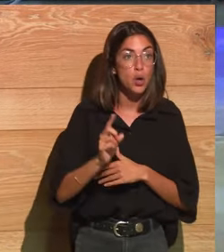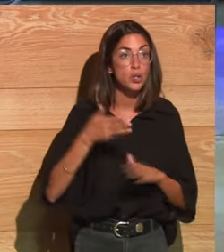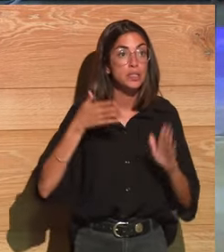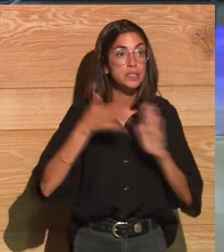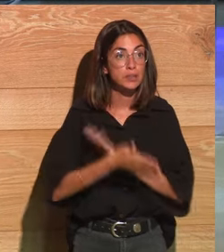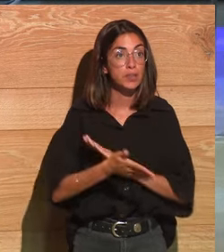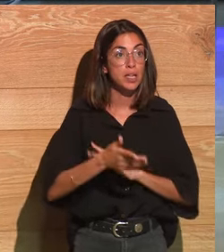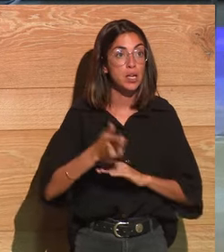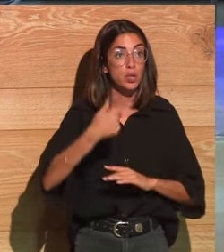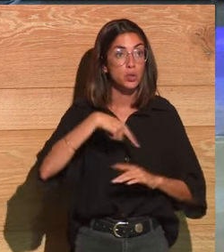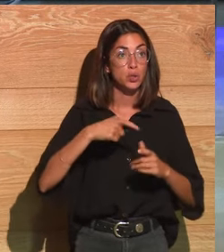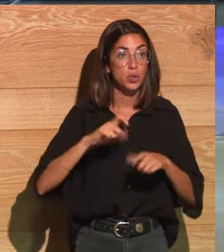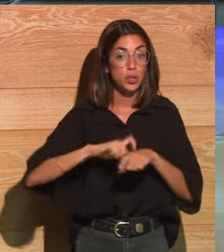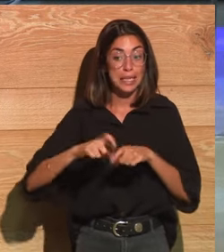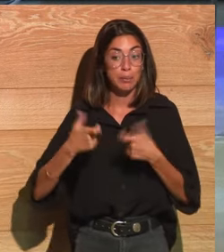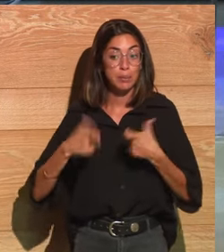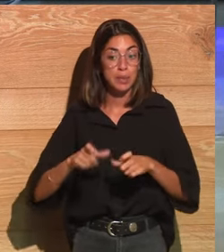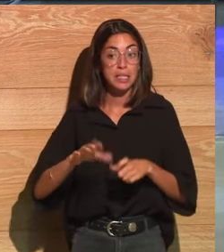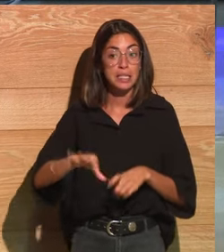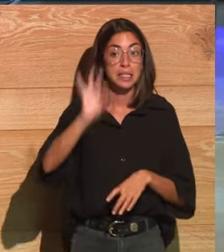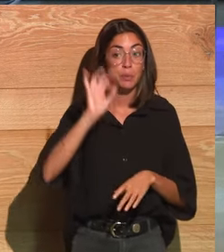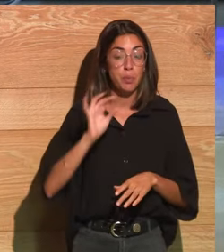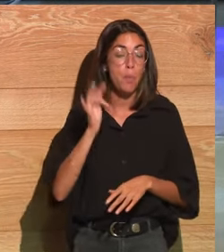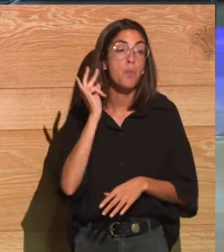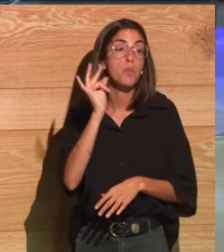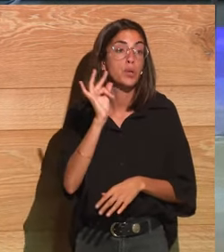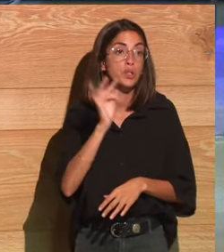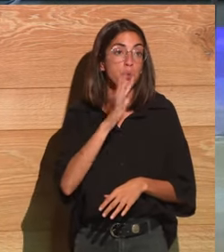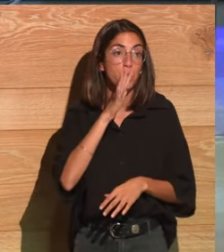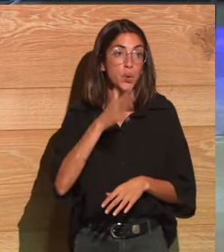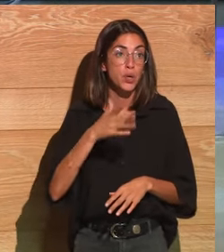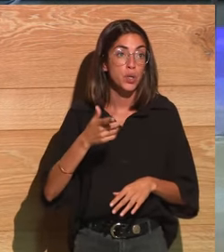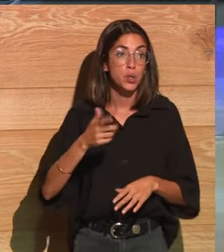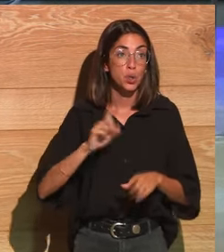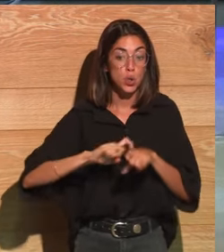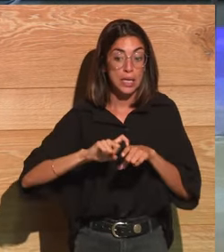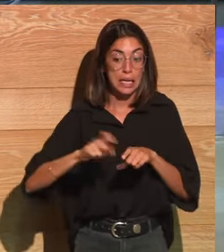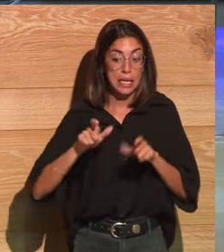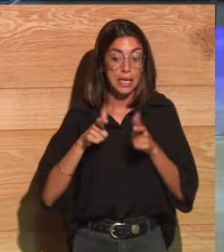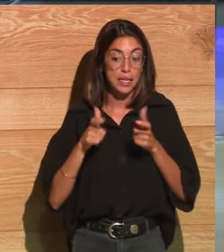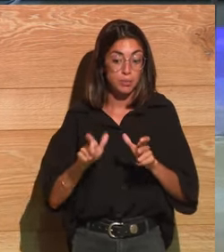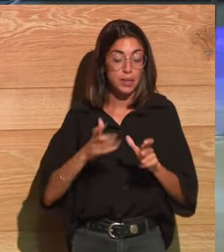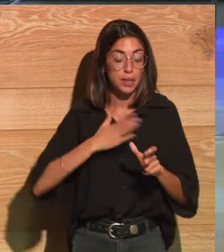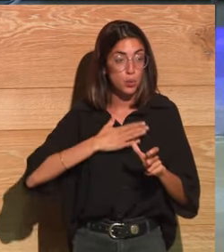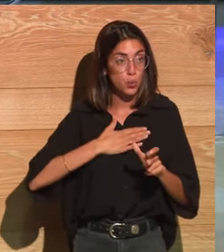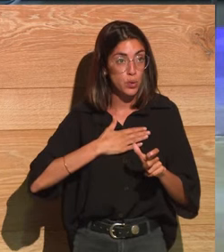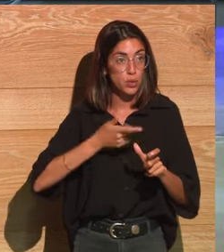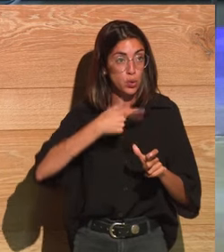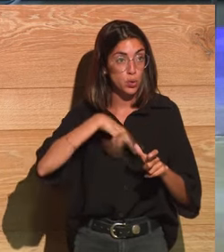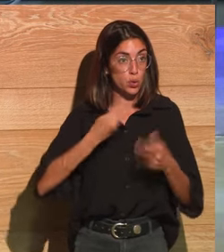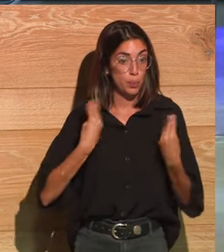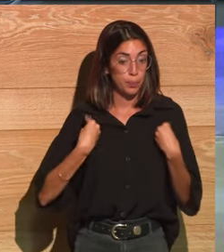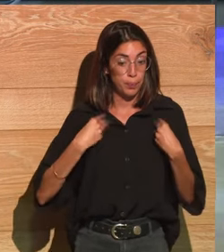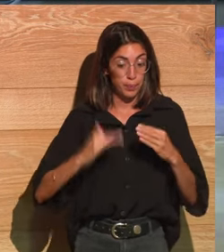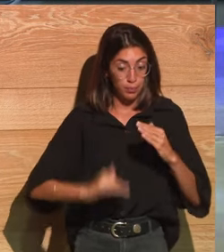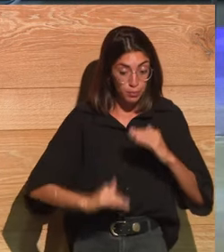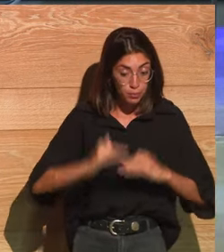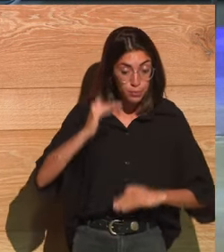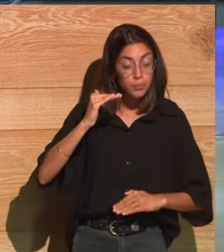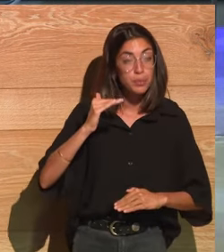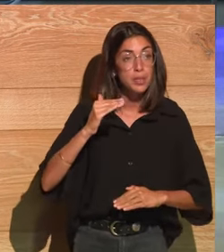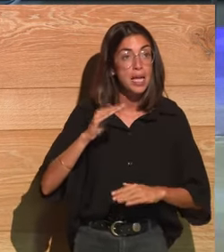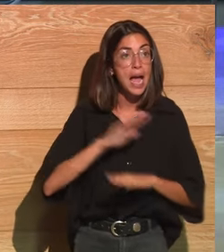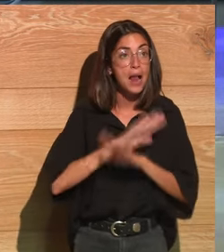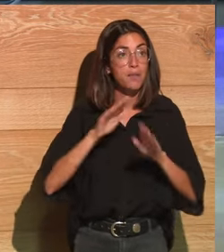sido seleccionados positivamente, porque realmente en nuestra especie, para los años que aún vamos a vivir, la fertilidad cesa en